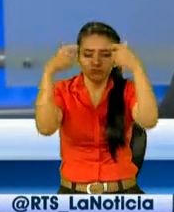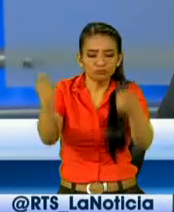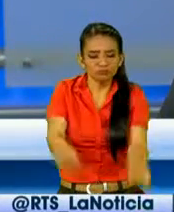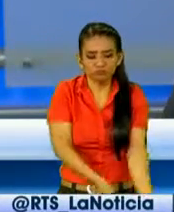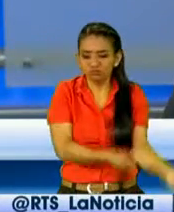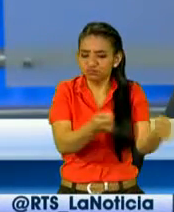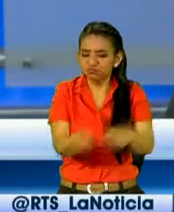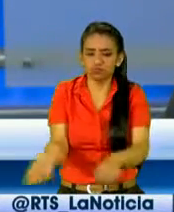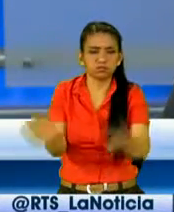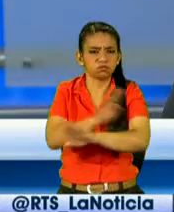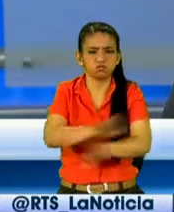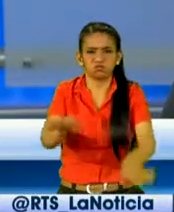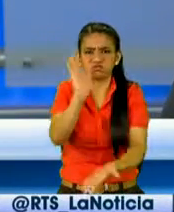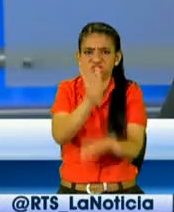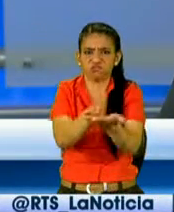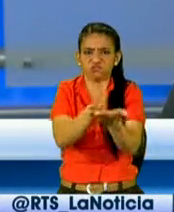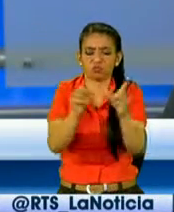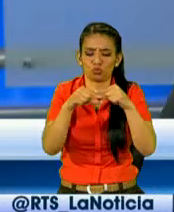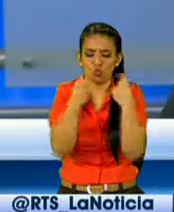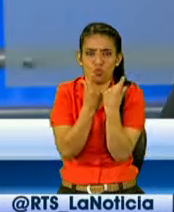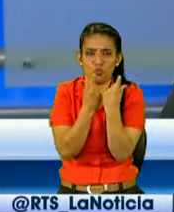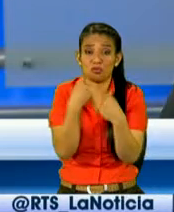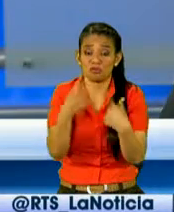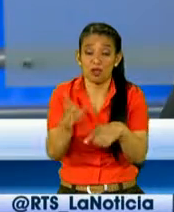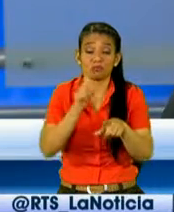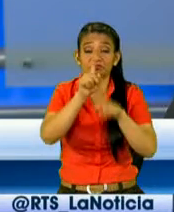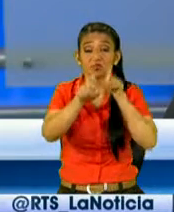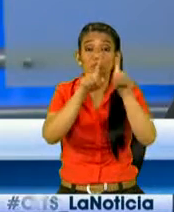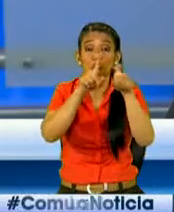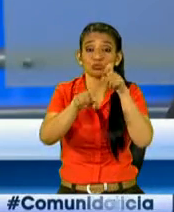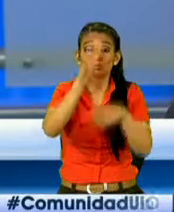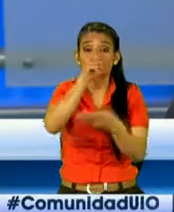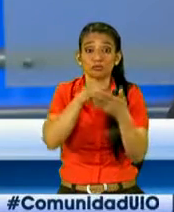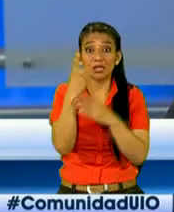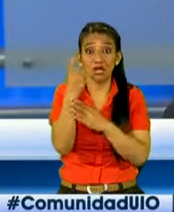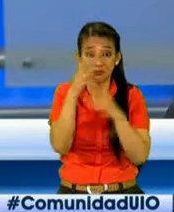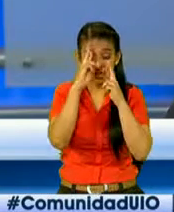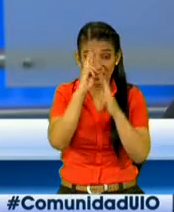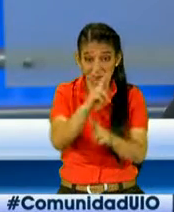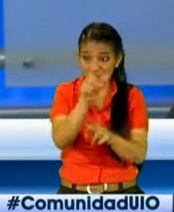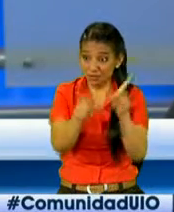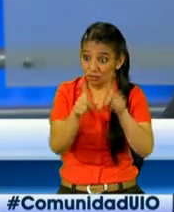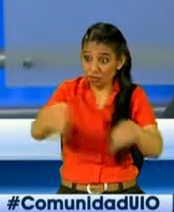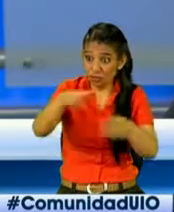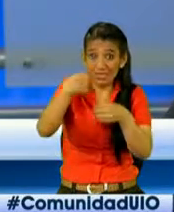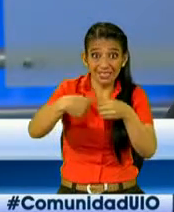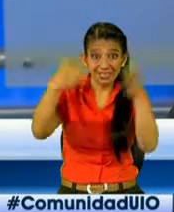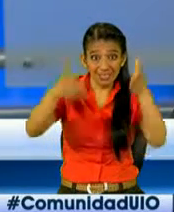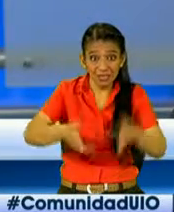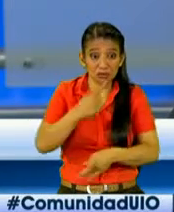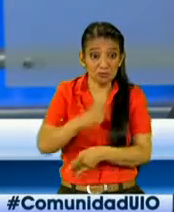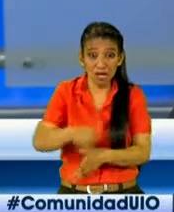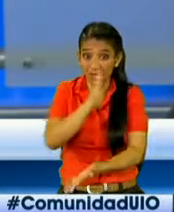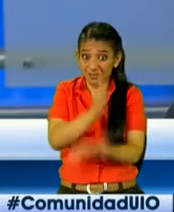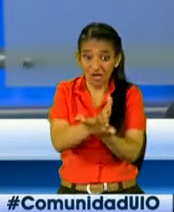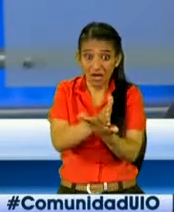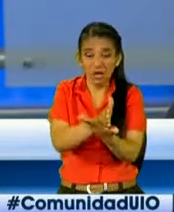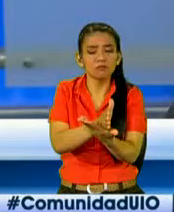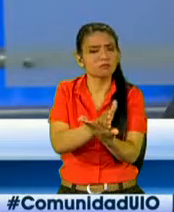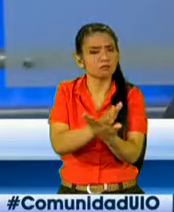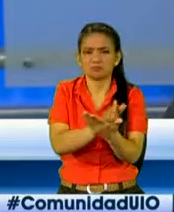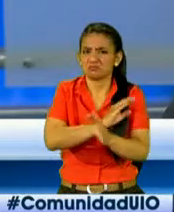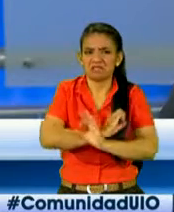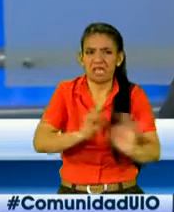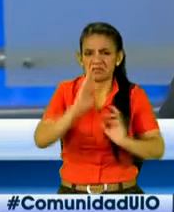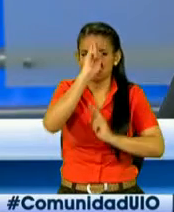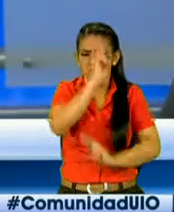ciudad. Ellos aseguran que tras la consulta popular del 2011, no se ha respetado la voluntad de los quiteños. Por eso llaman a la ciudadanía